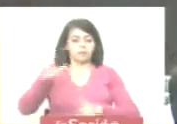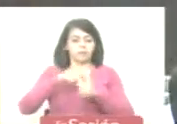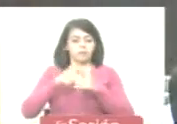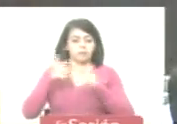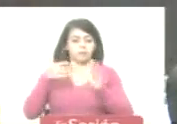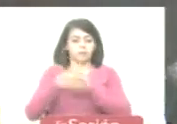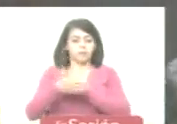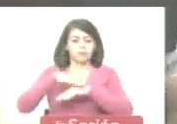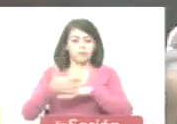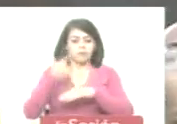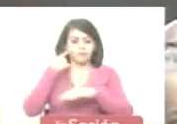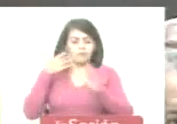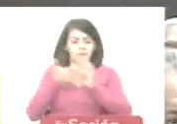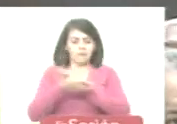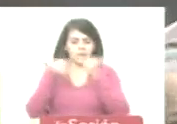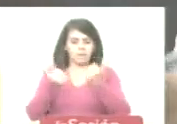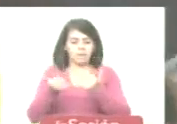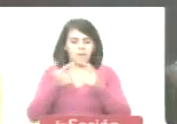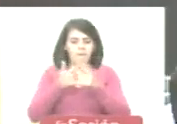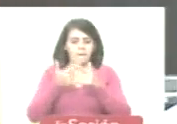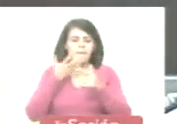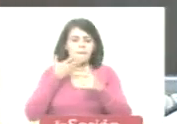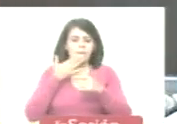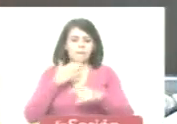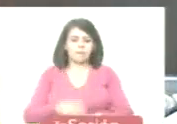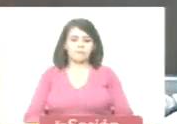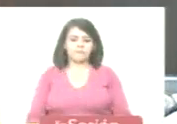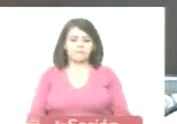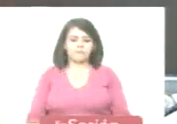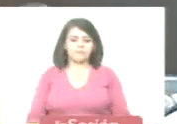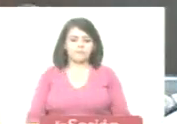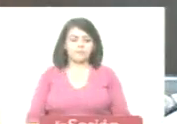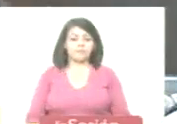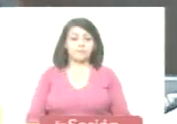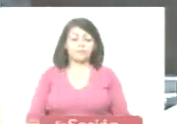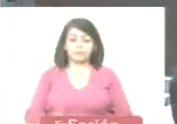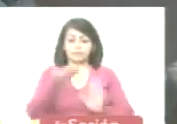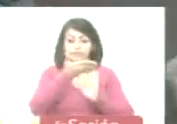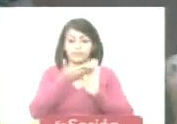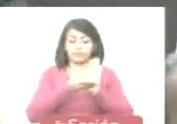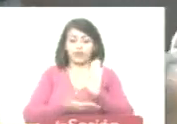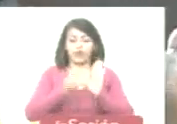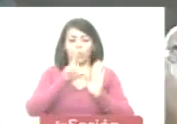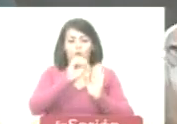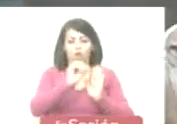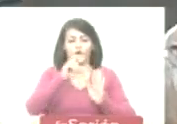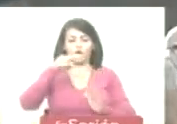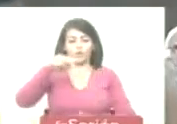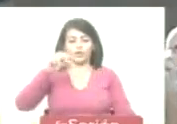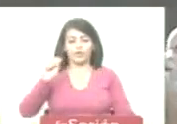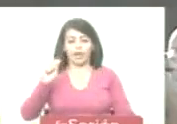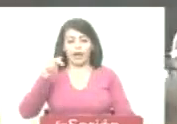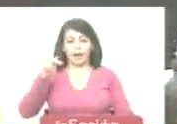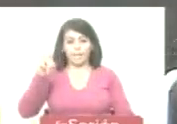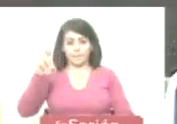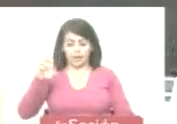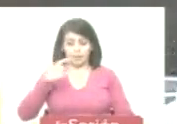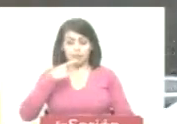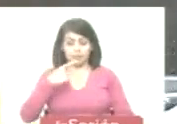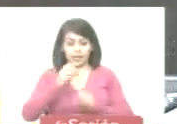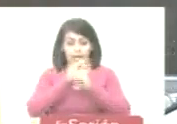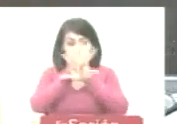que tiene que ver en este momento, por ejemplo, con el instructivo ONAPRE. Vamos a hablarle claro al país,